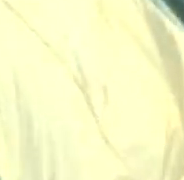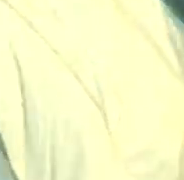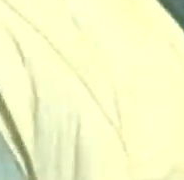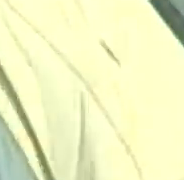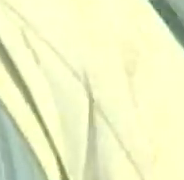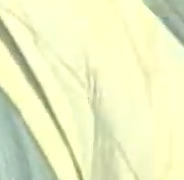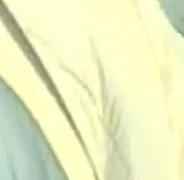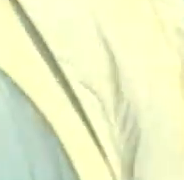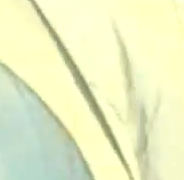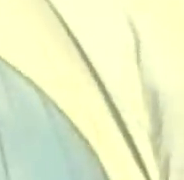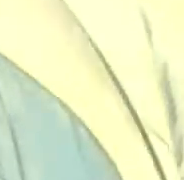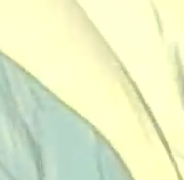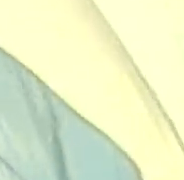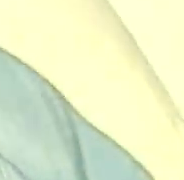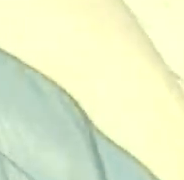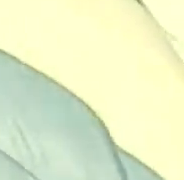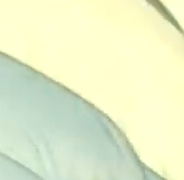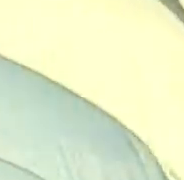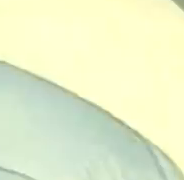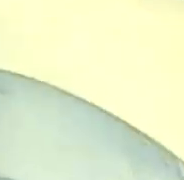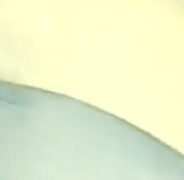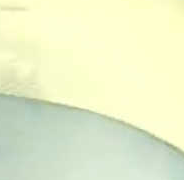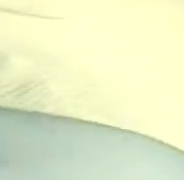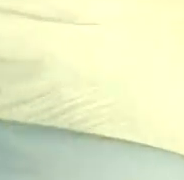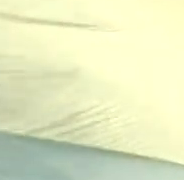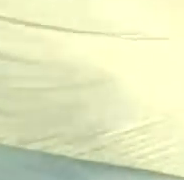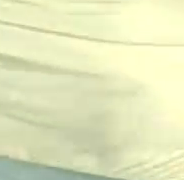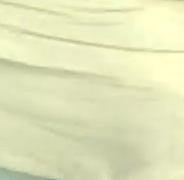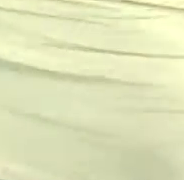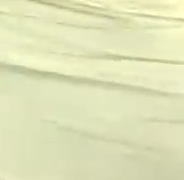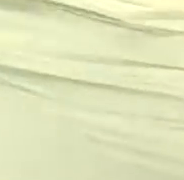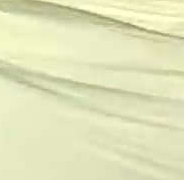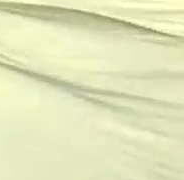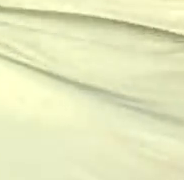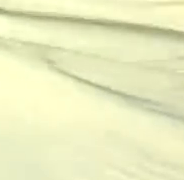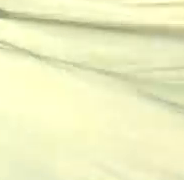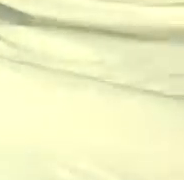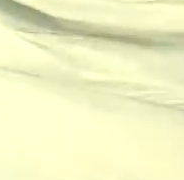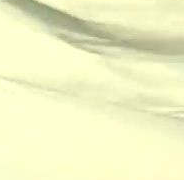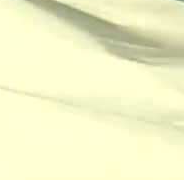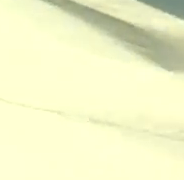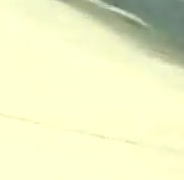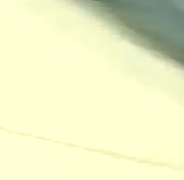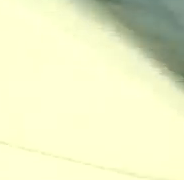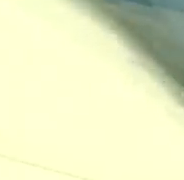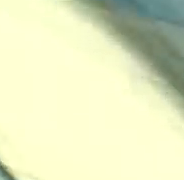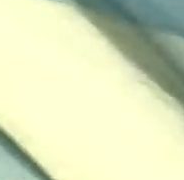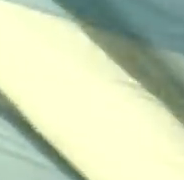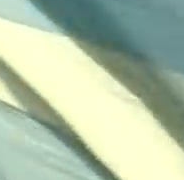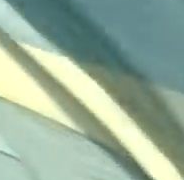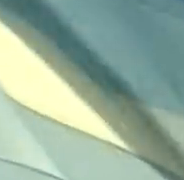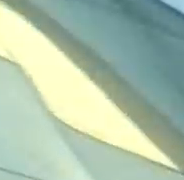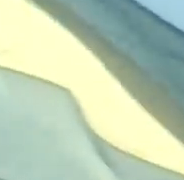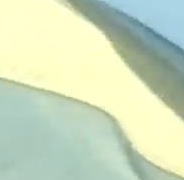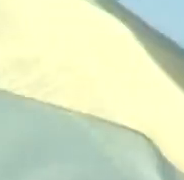...transmiten LRA Radio Nacional y el S82 Televisión Canal 7, la televisión pública, junto a todas las emisoras que integran